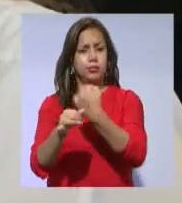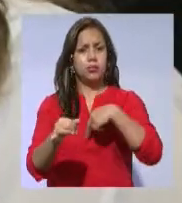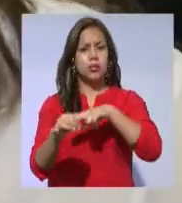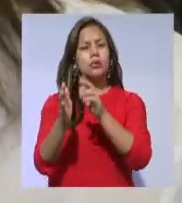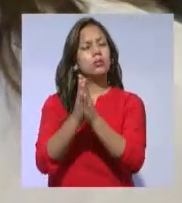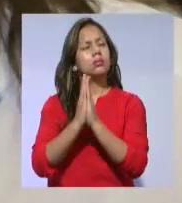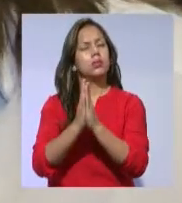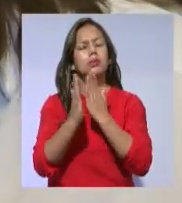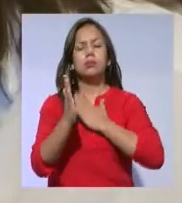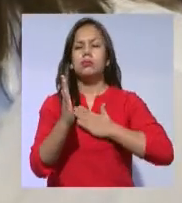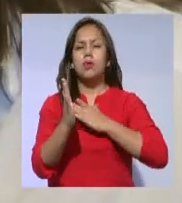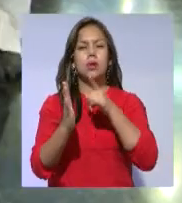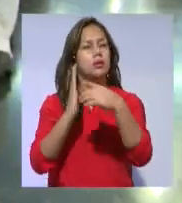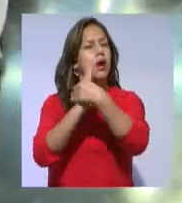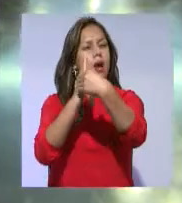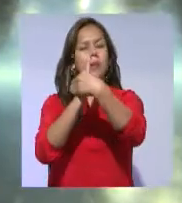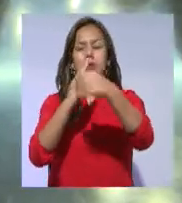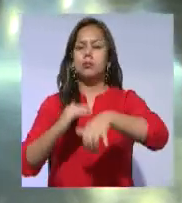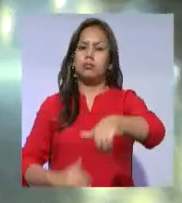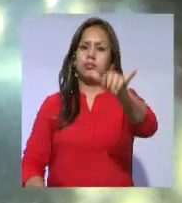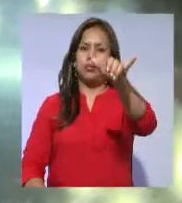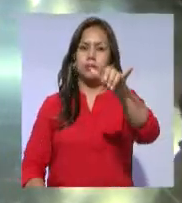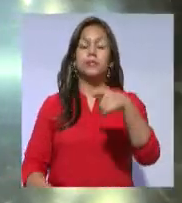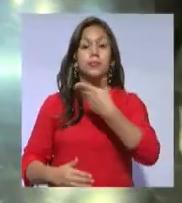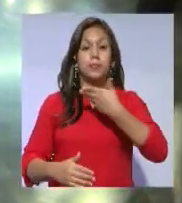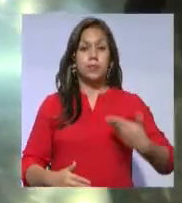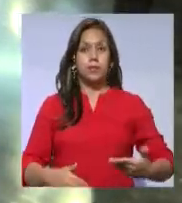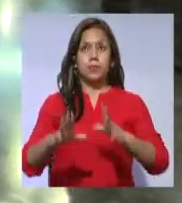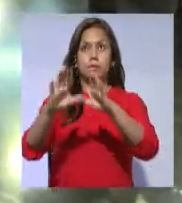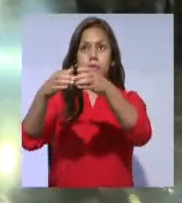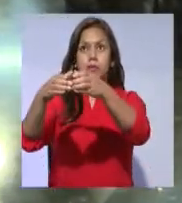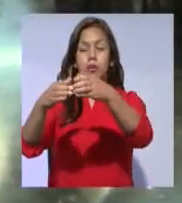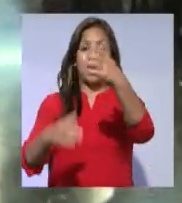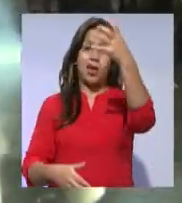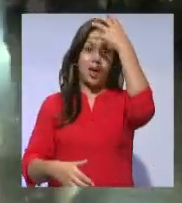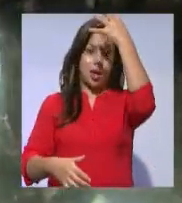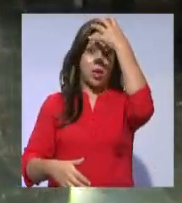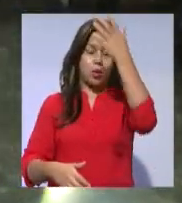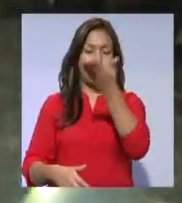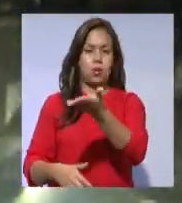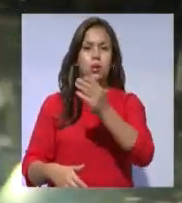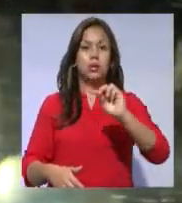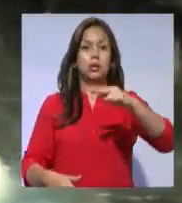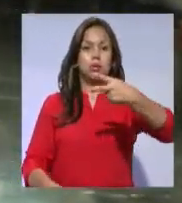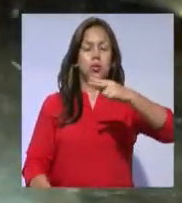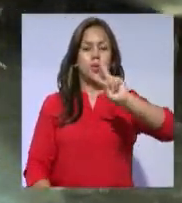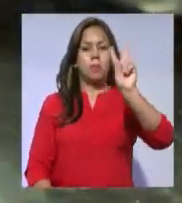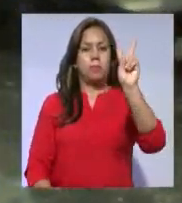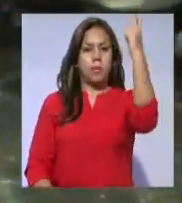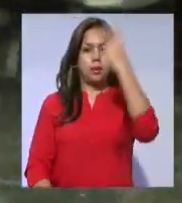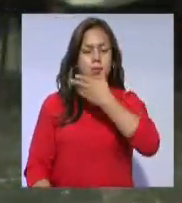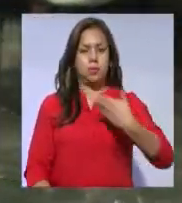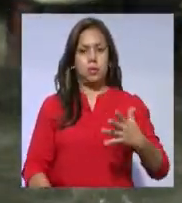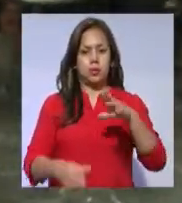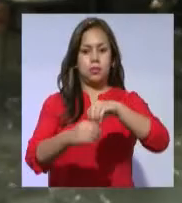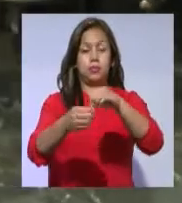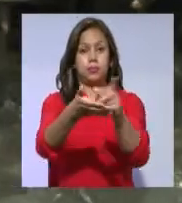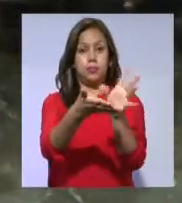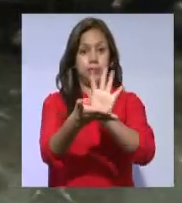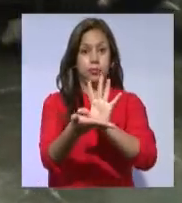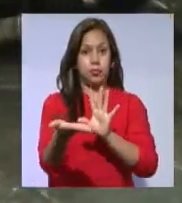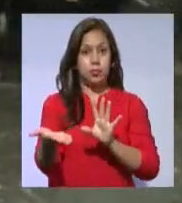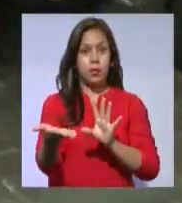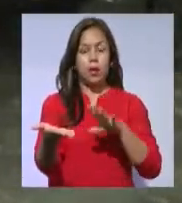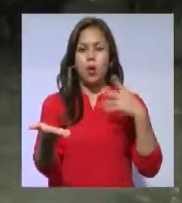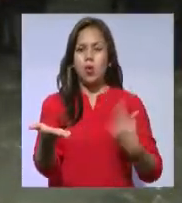con estas capacitaciones el presidente de la comisión de educación augusto espinoza y el segundo vicepresidente de la asamblea nacional carlos berman